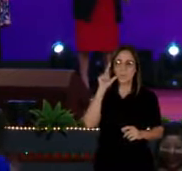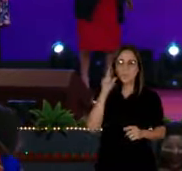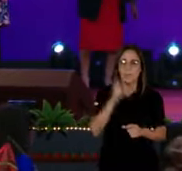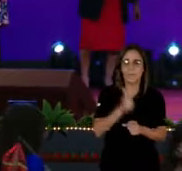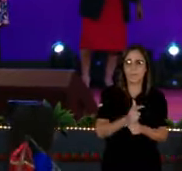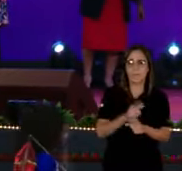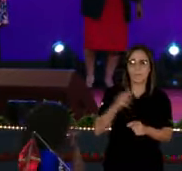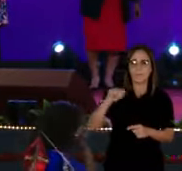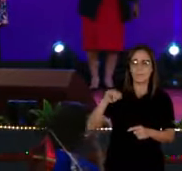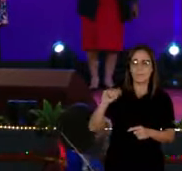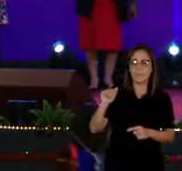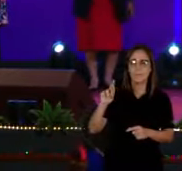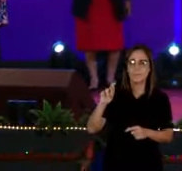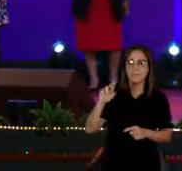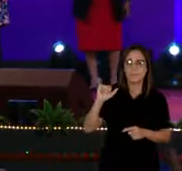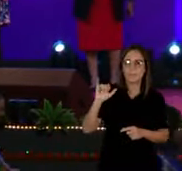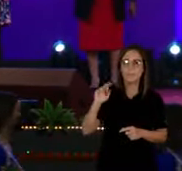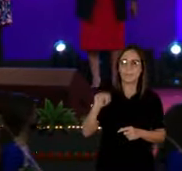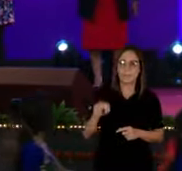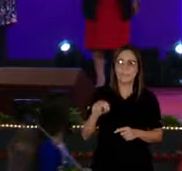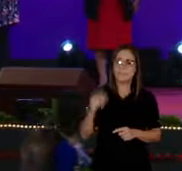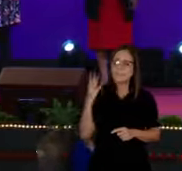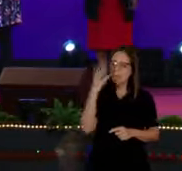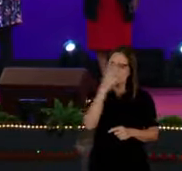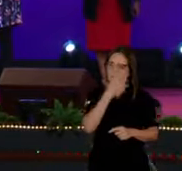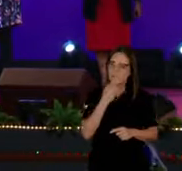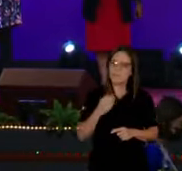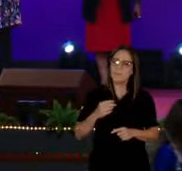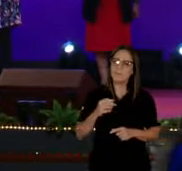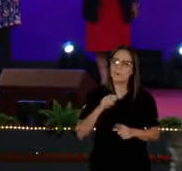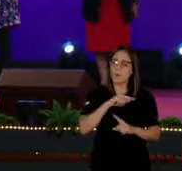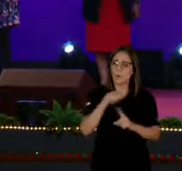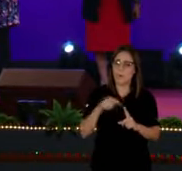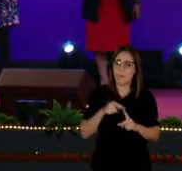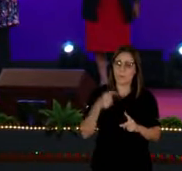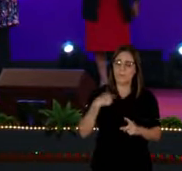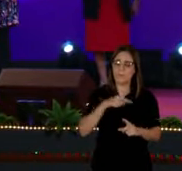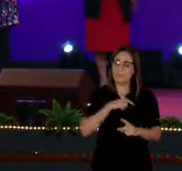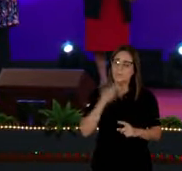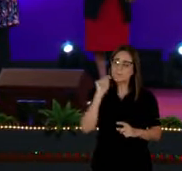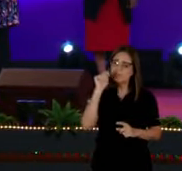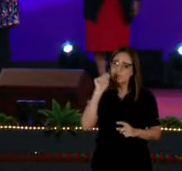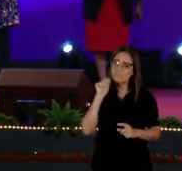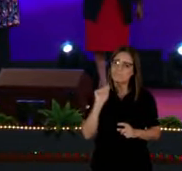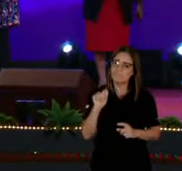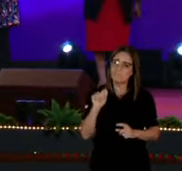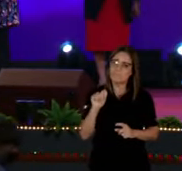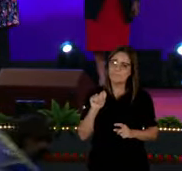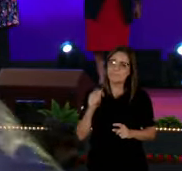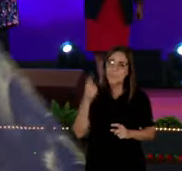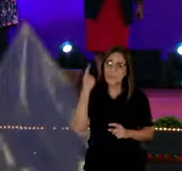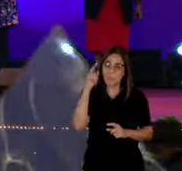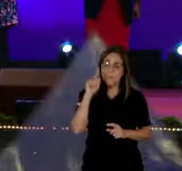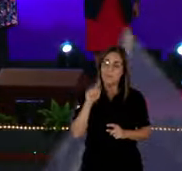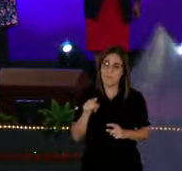por testimonio, ¿verdad? Lo que Dios ha hecho en nosotros. Por eso está fortalecida.